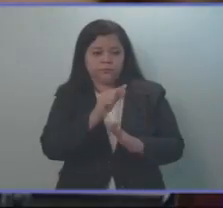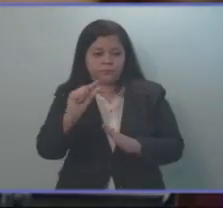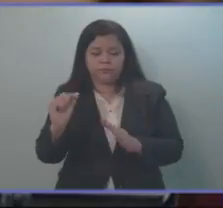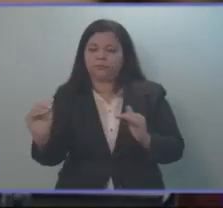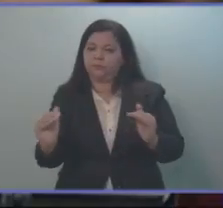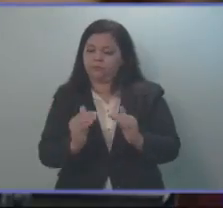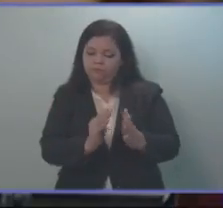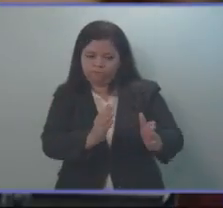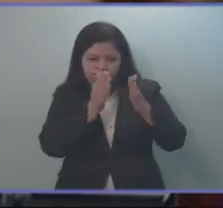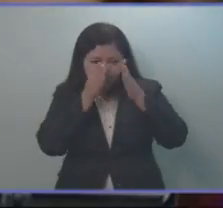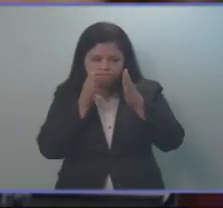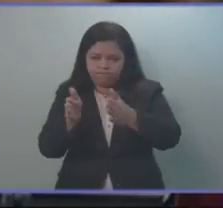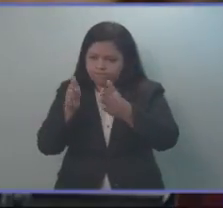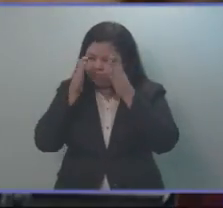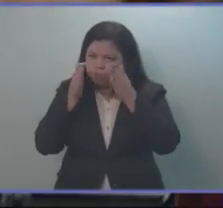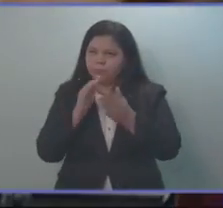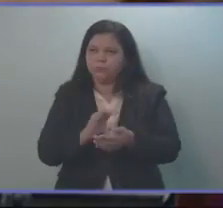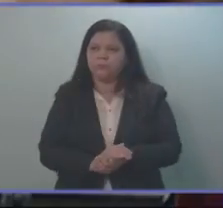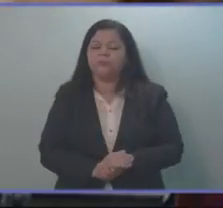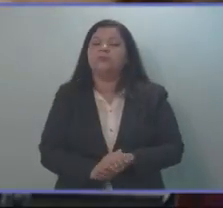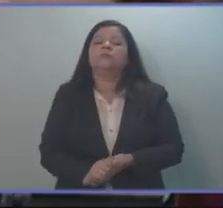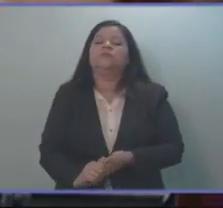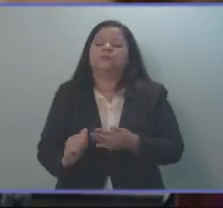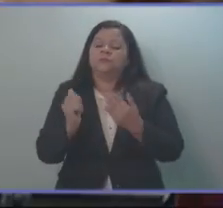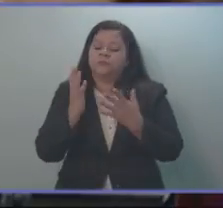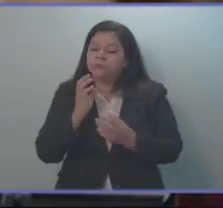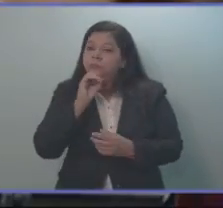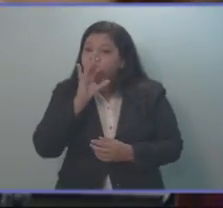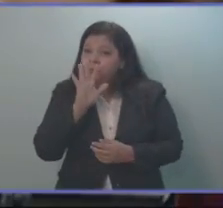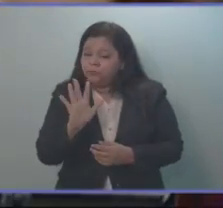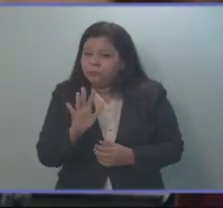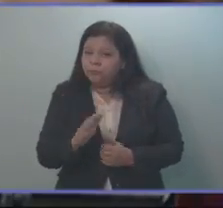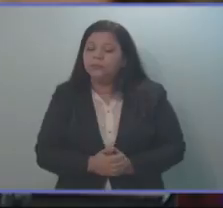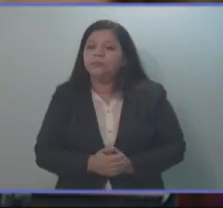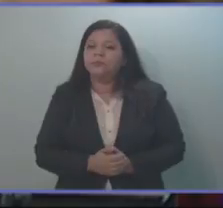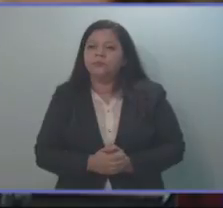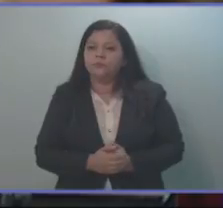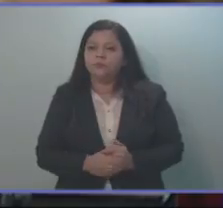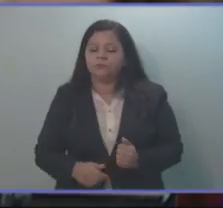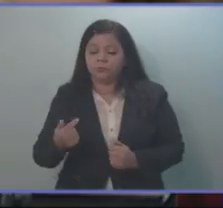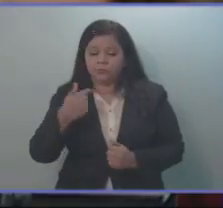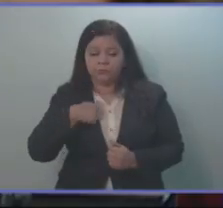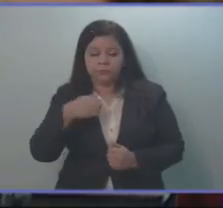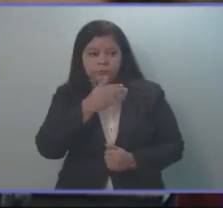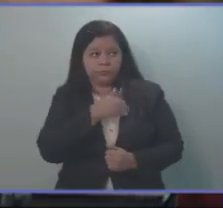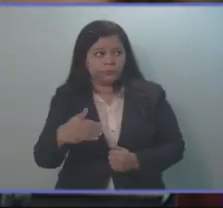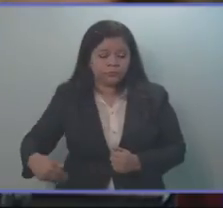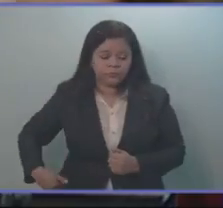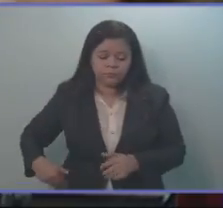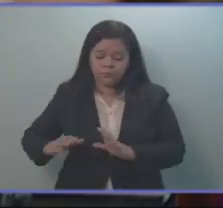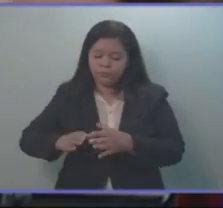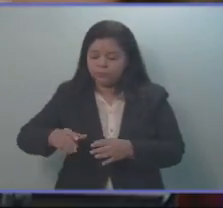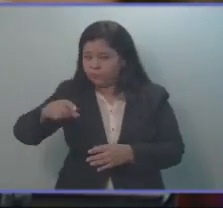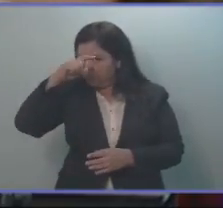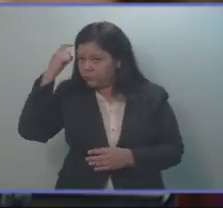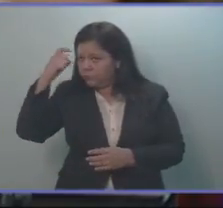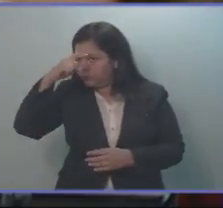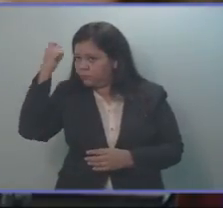instituciones. Quiero decir que como presidenta de la Comisión de Trabajo